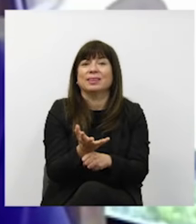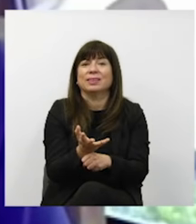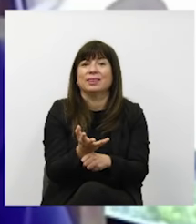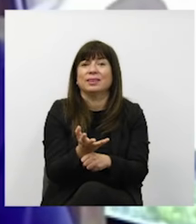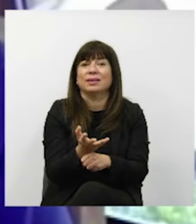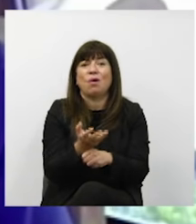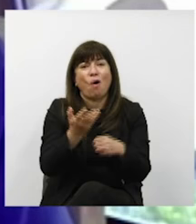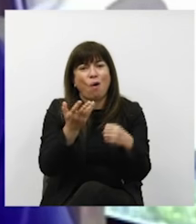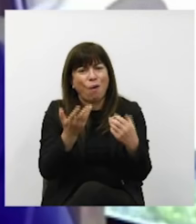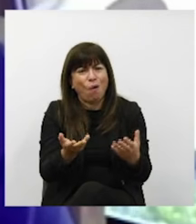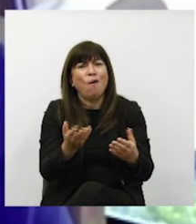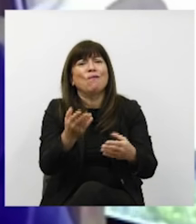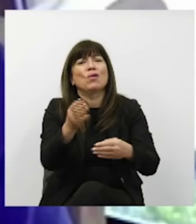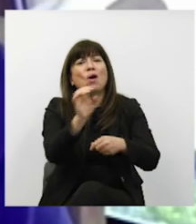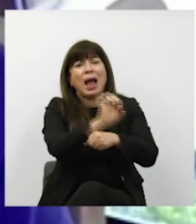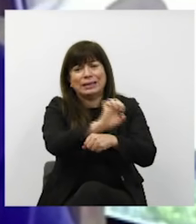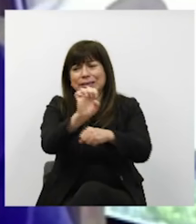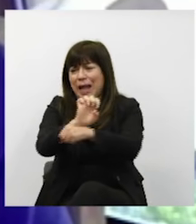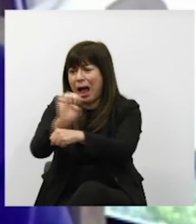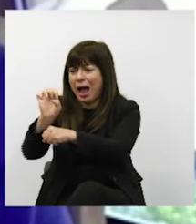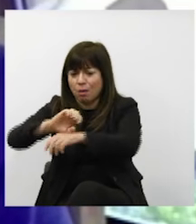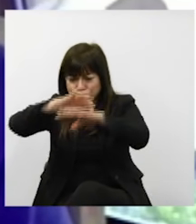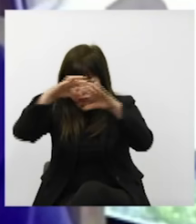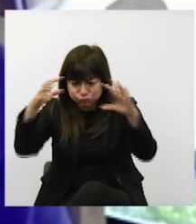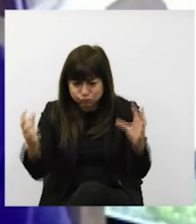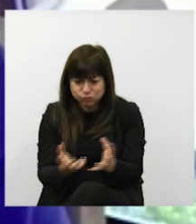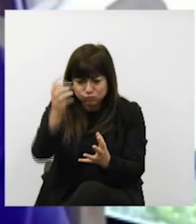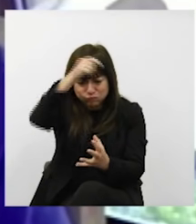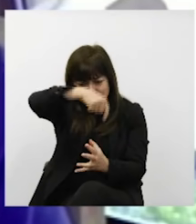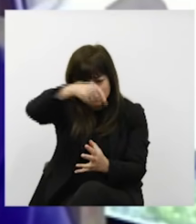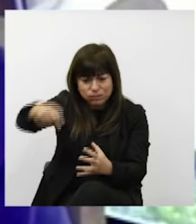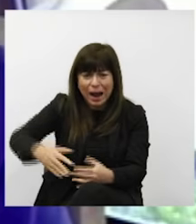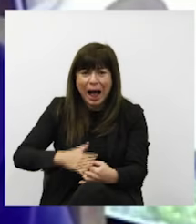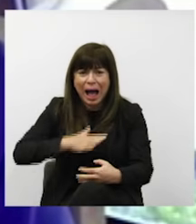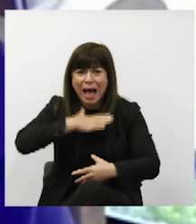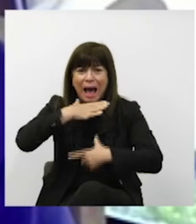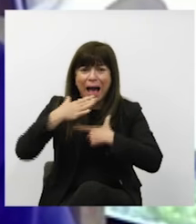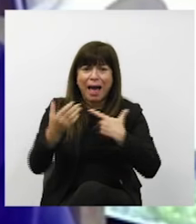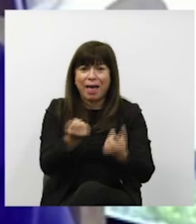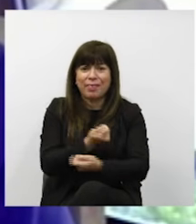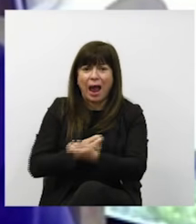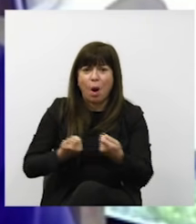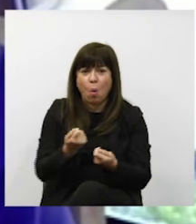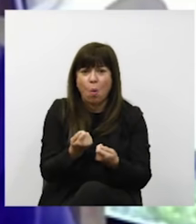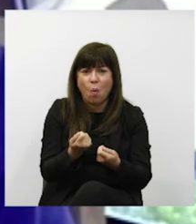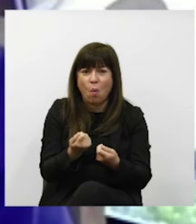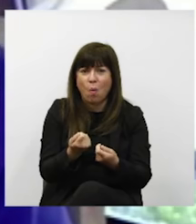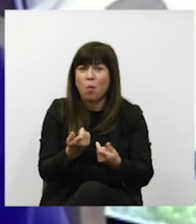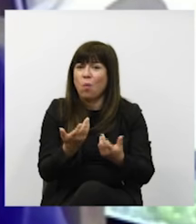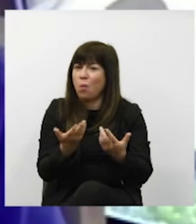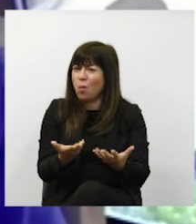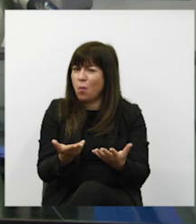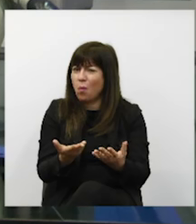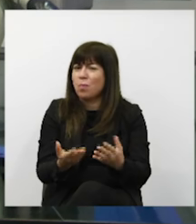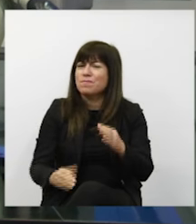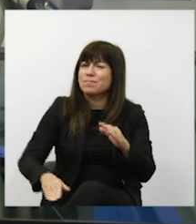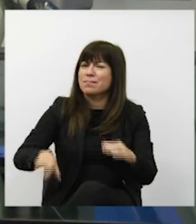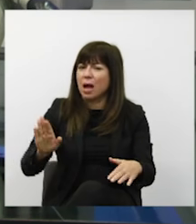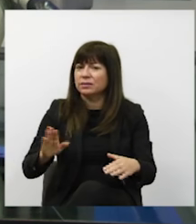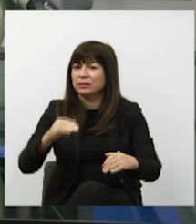luego, estados mucho más endeudados. Las deudas públicas van a haber crecido mucho. Vamos a tener más